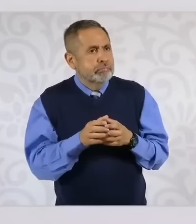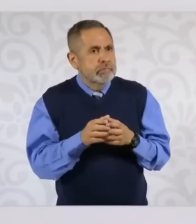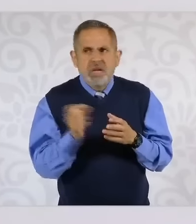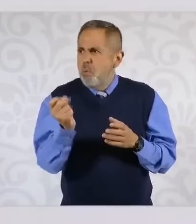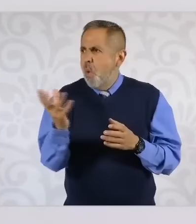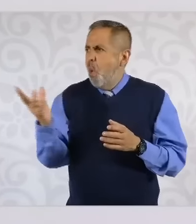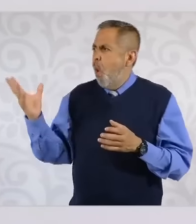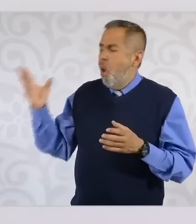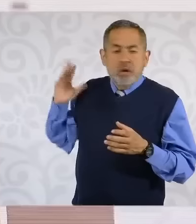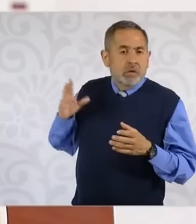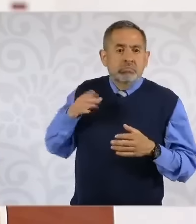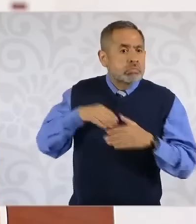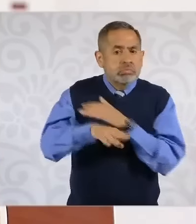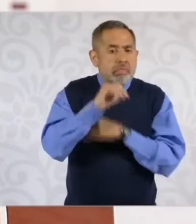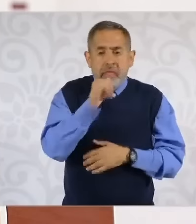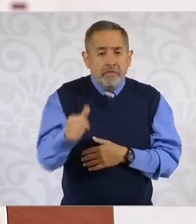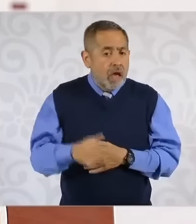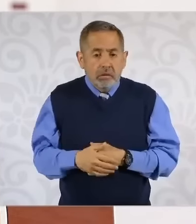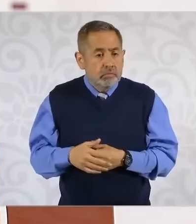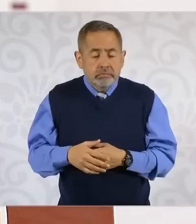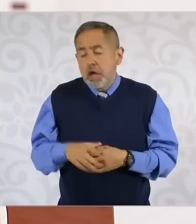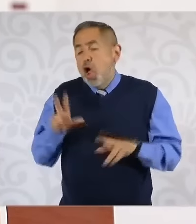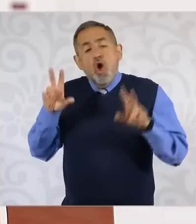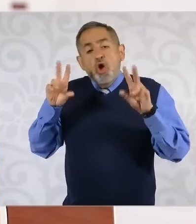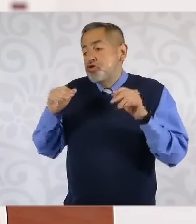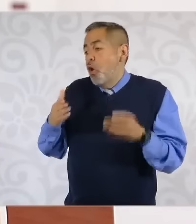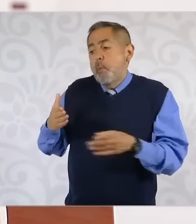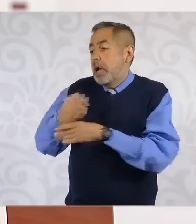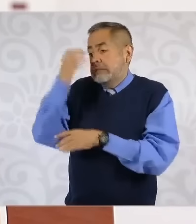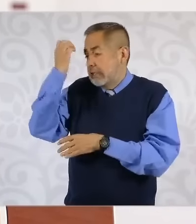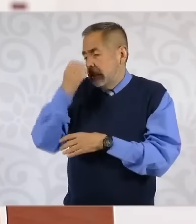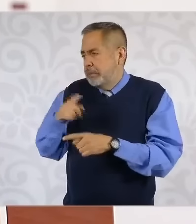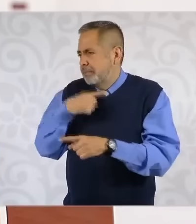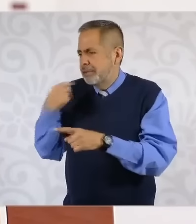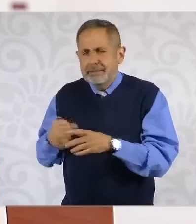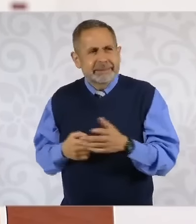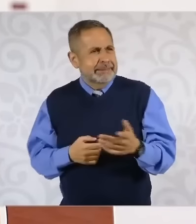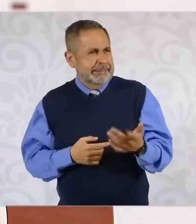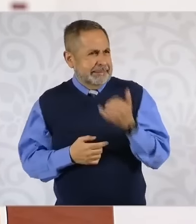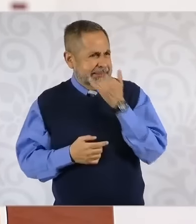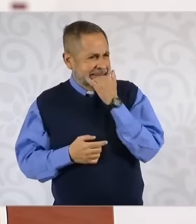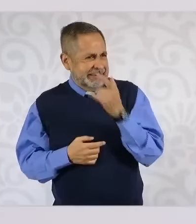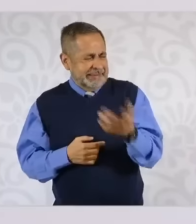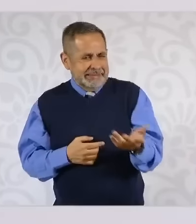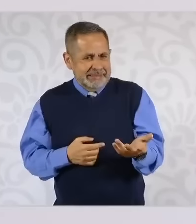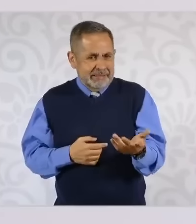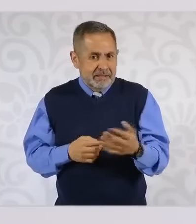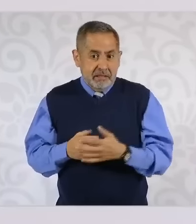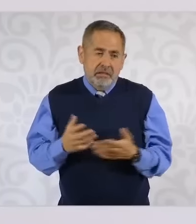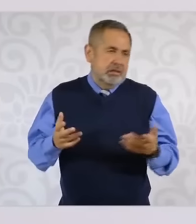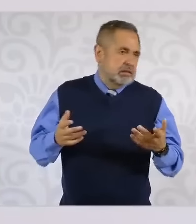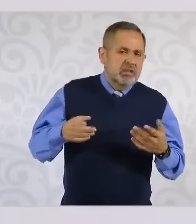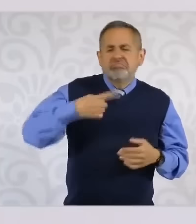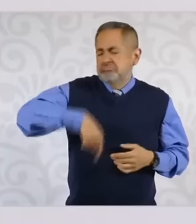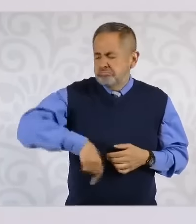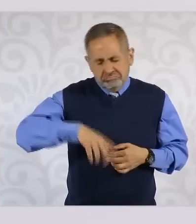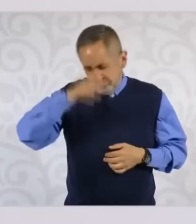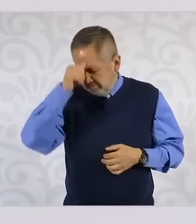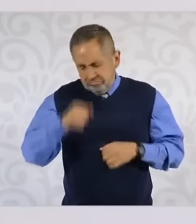entrado, porque según estas no habían pasado el examen de admisión. Y entonces se hacían estos grandes movimientos